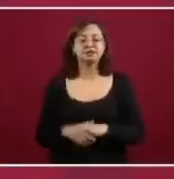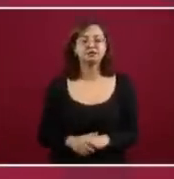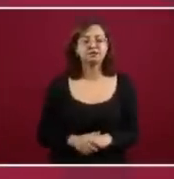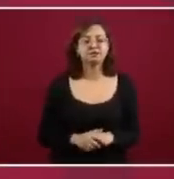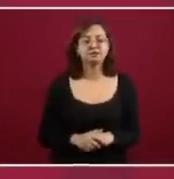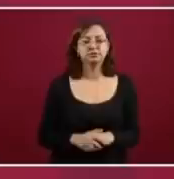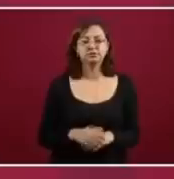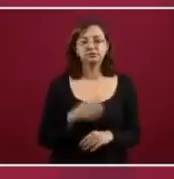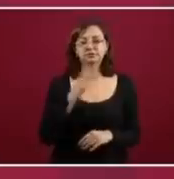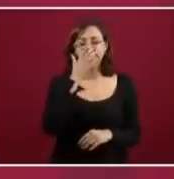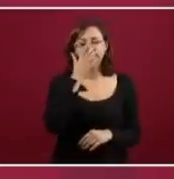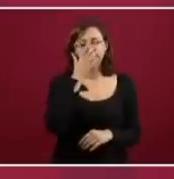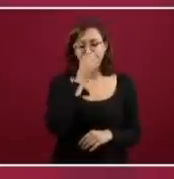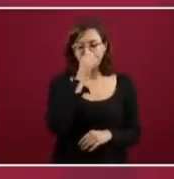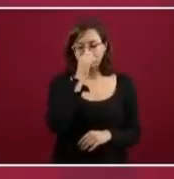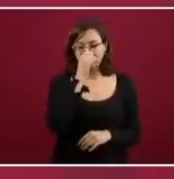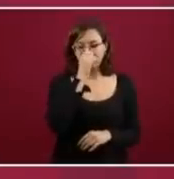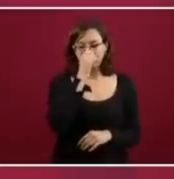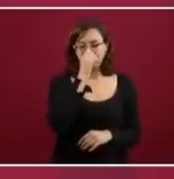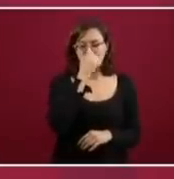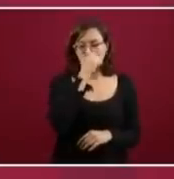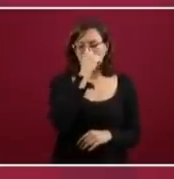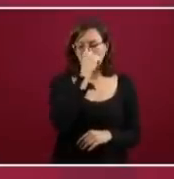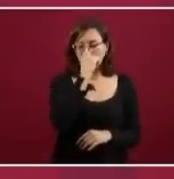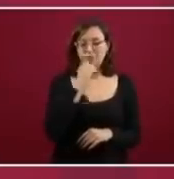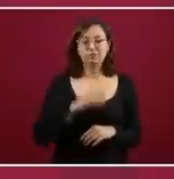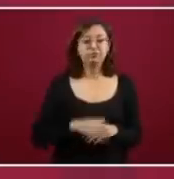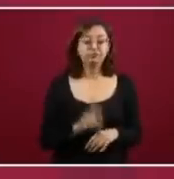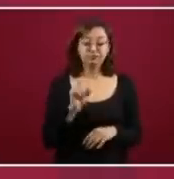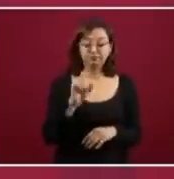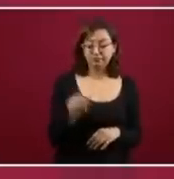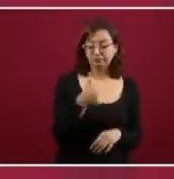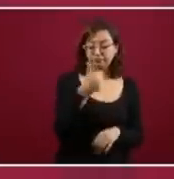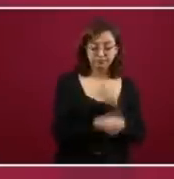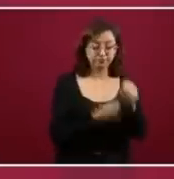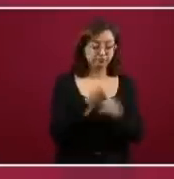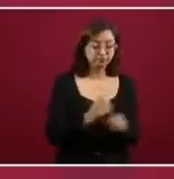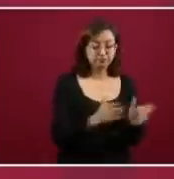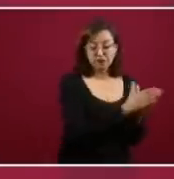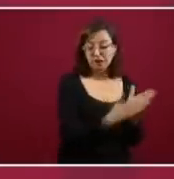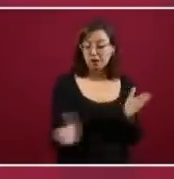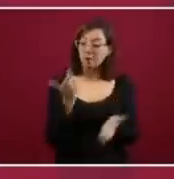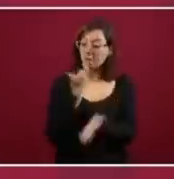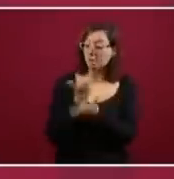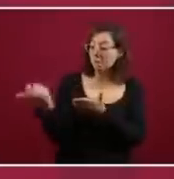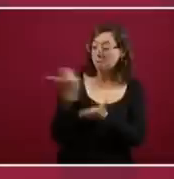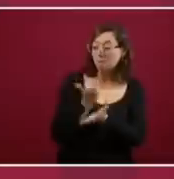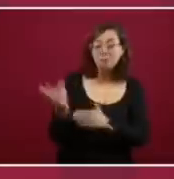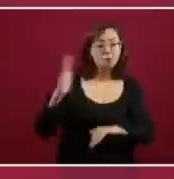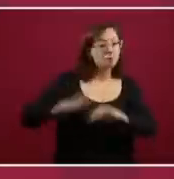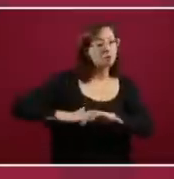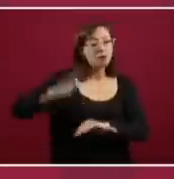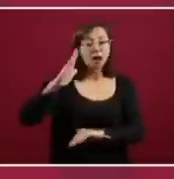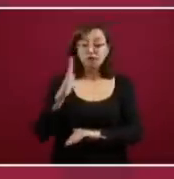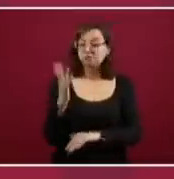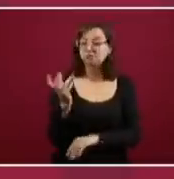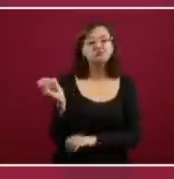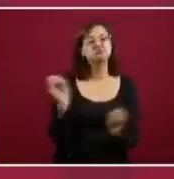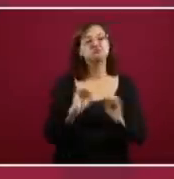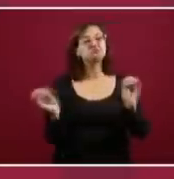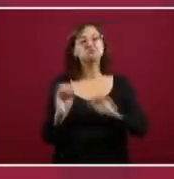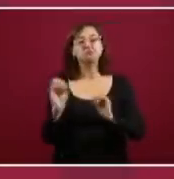mínimo no se había hecho en 36 años en todo el periodo neoliberal